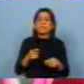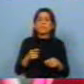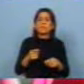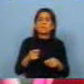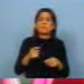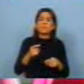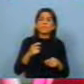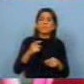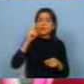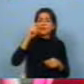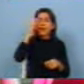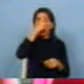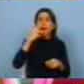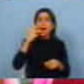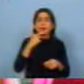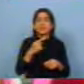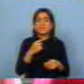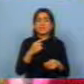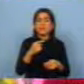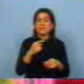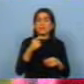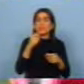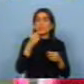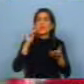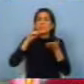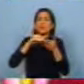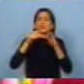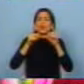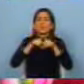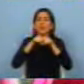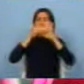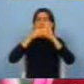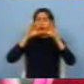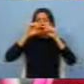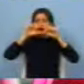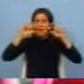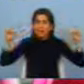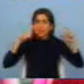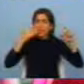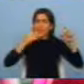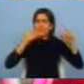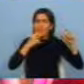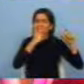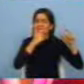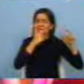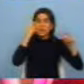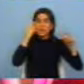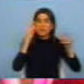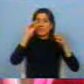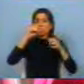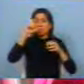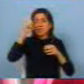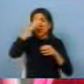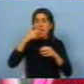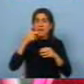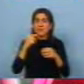CH en alguna parte en la procesión, Great o Graciela, no sé dónde puso la CH, como amigacho, no sé dónde puso la CH. La CH.